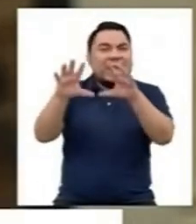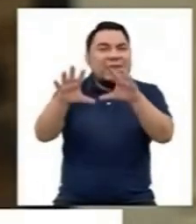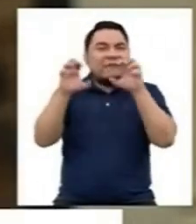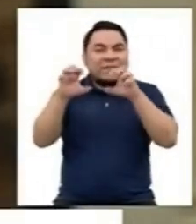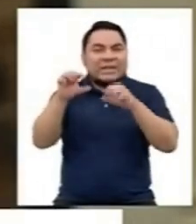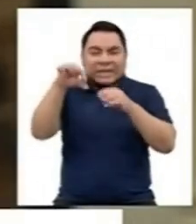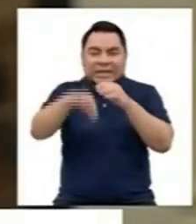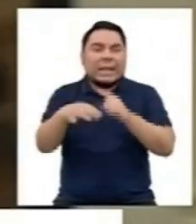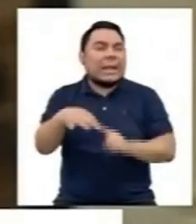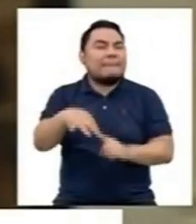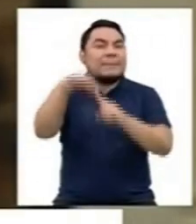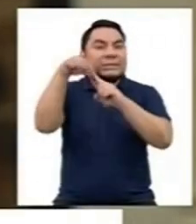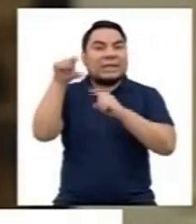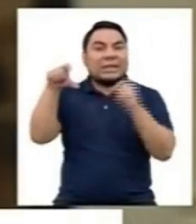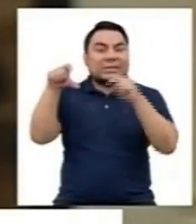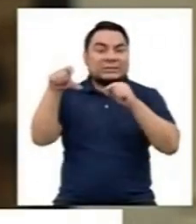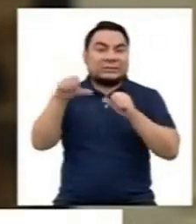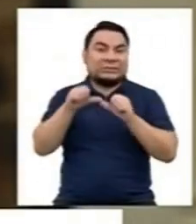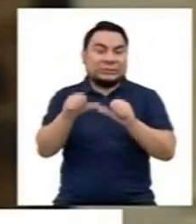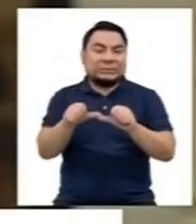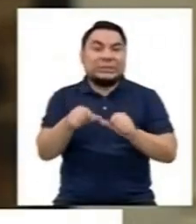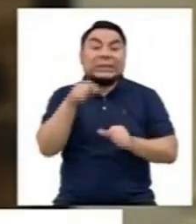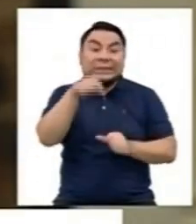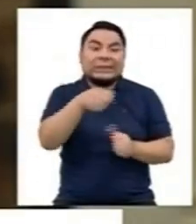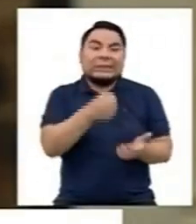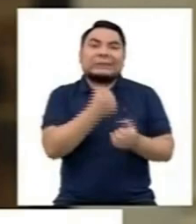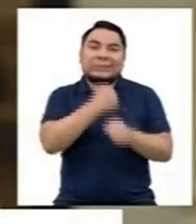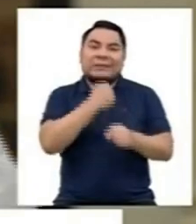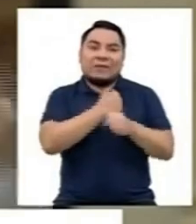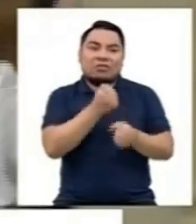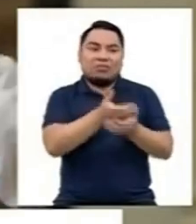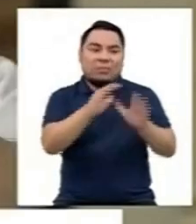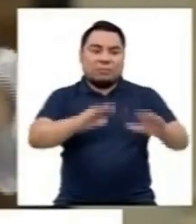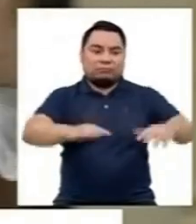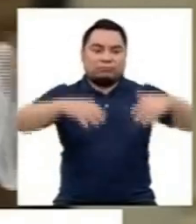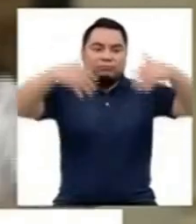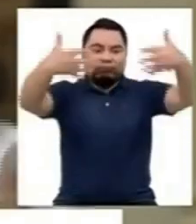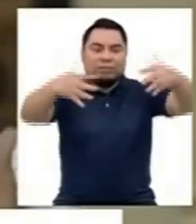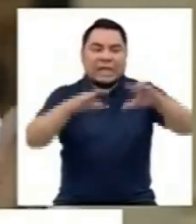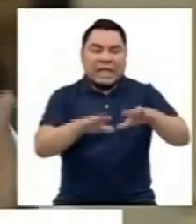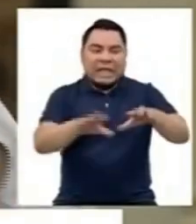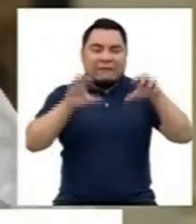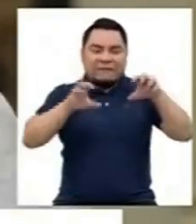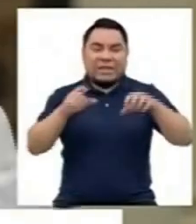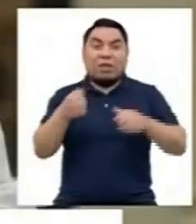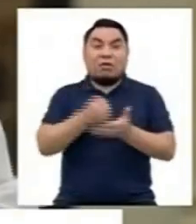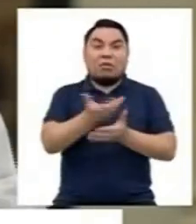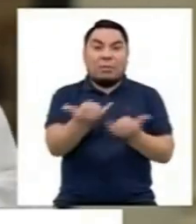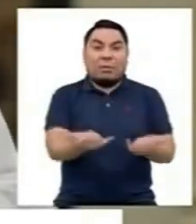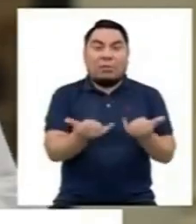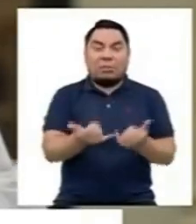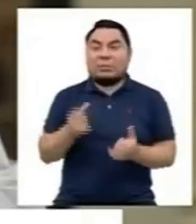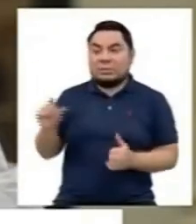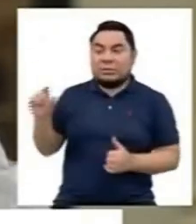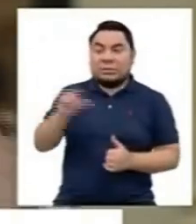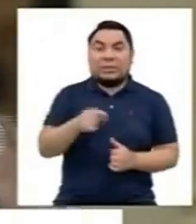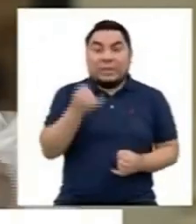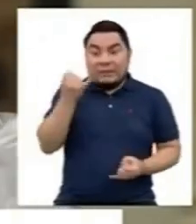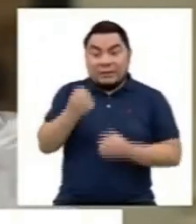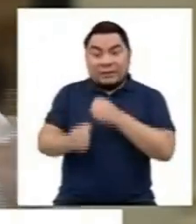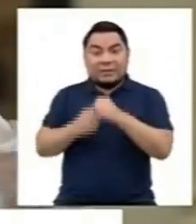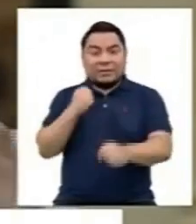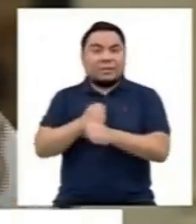segundo, ejecutar todo el proceso en sus locales del proceso de vacunación. Esto se debió hacer hace mucho tiempo con las canastas